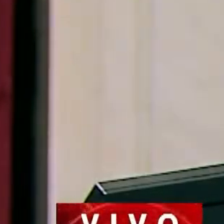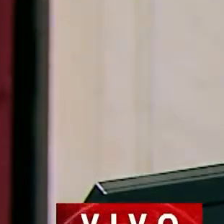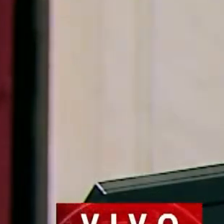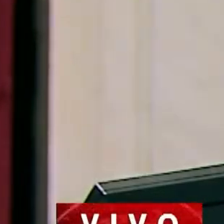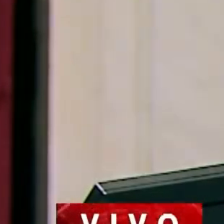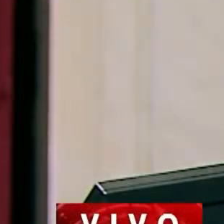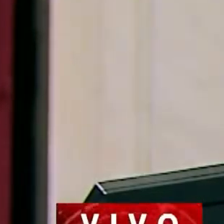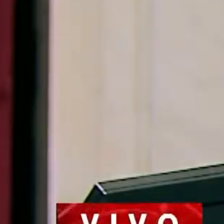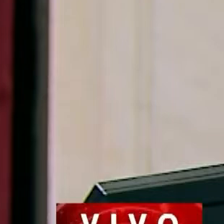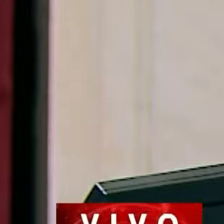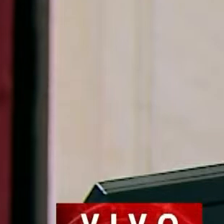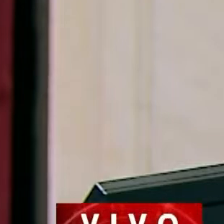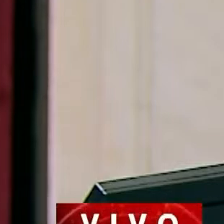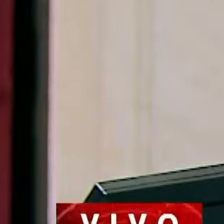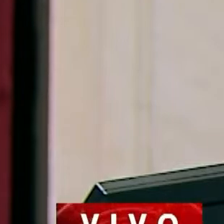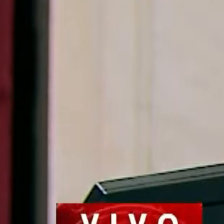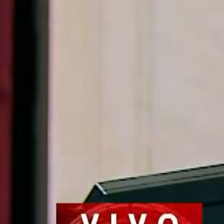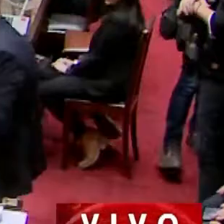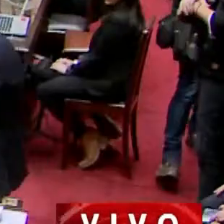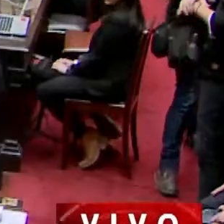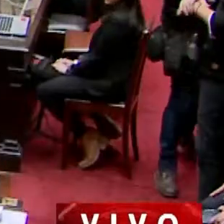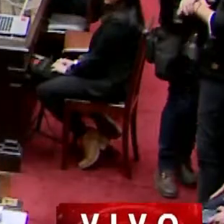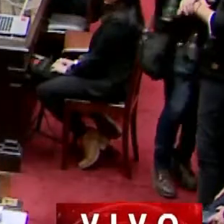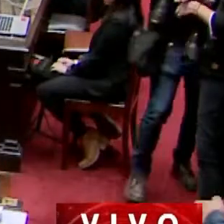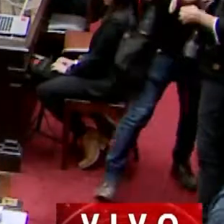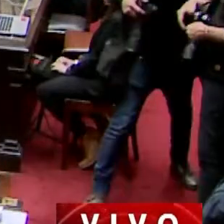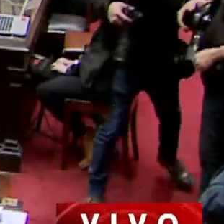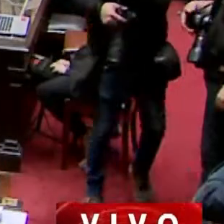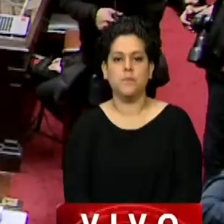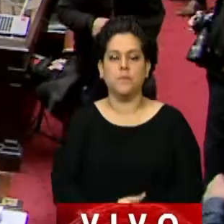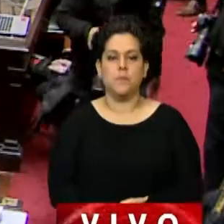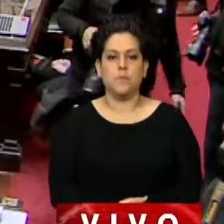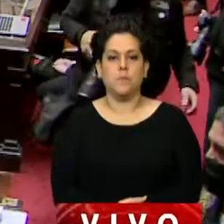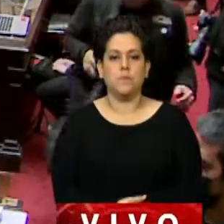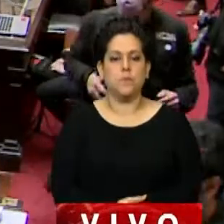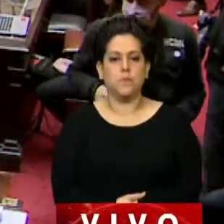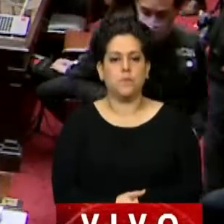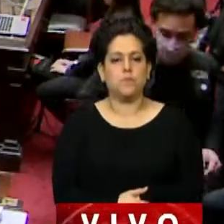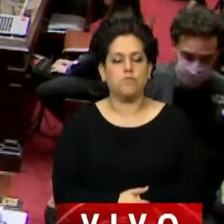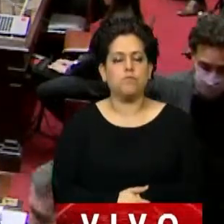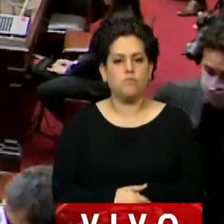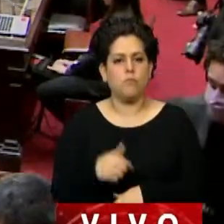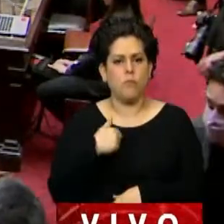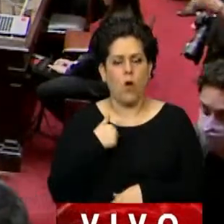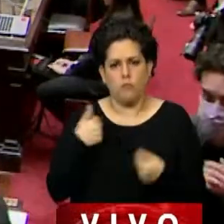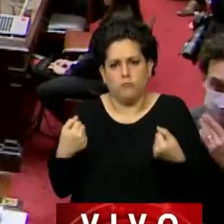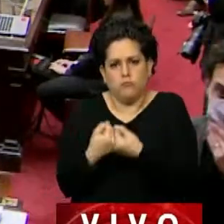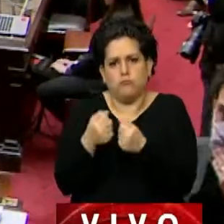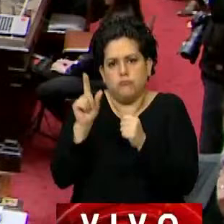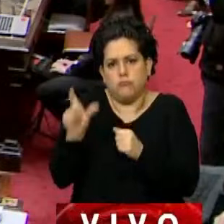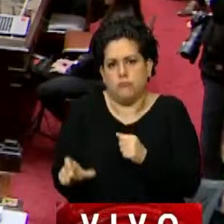Gracias, presidente. Bueno, me sumo a las palabras de mis